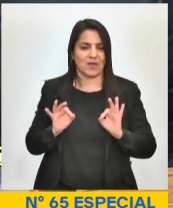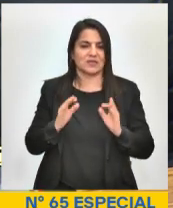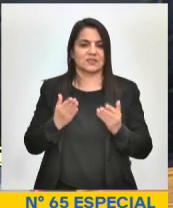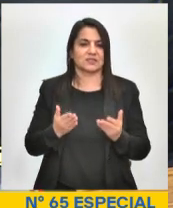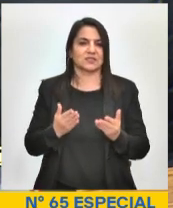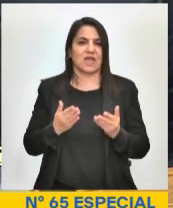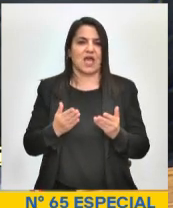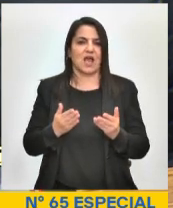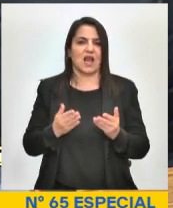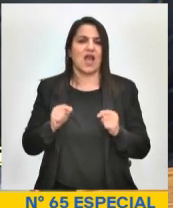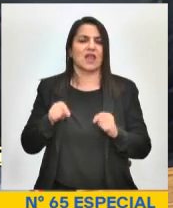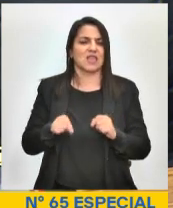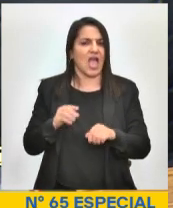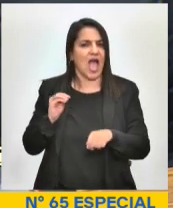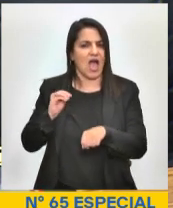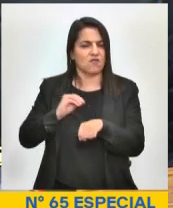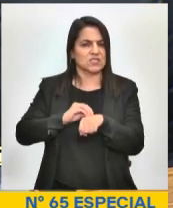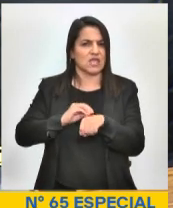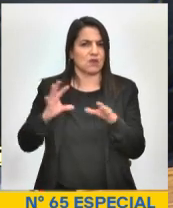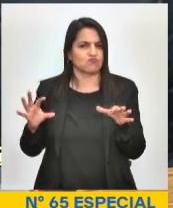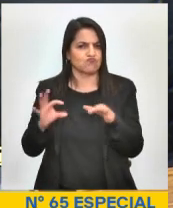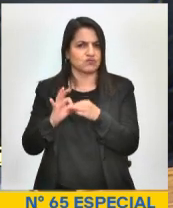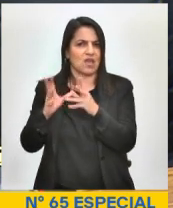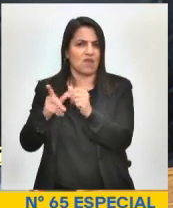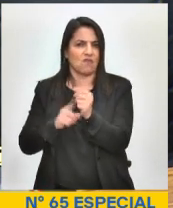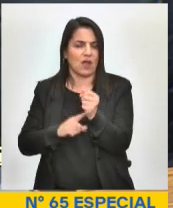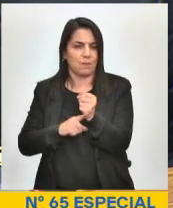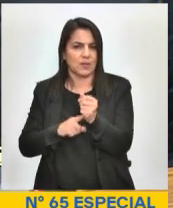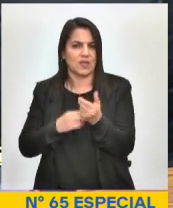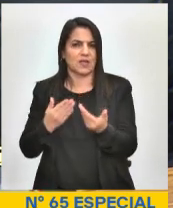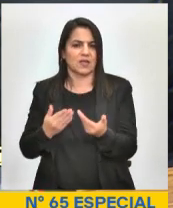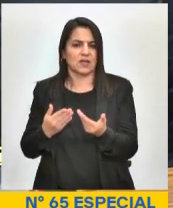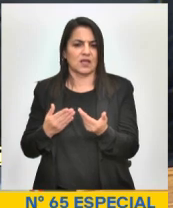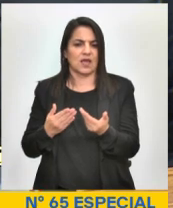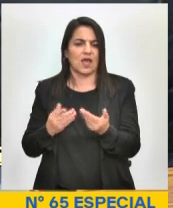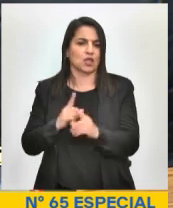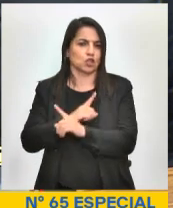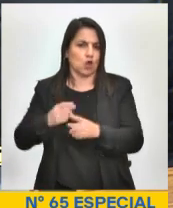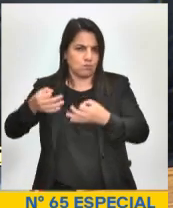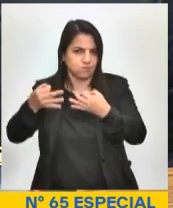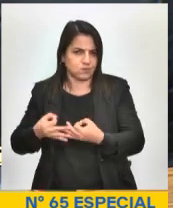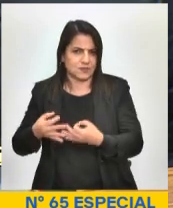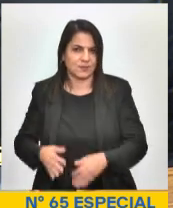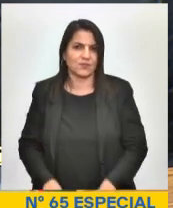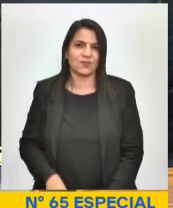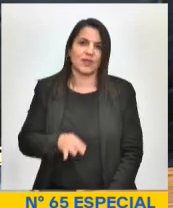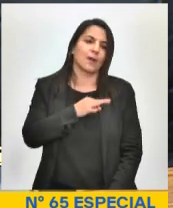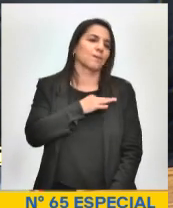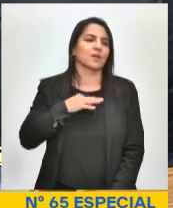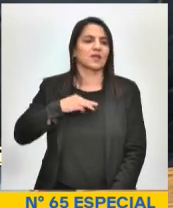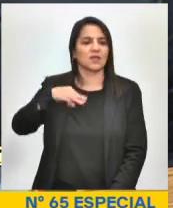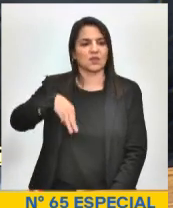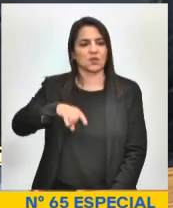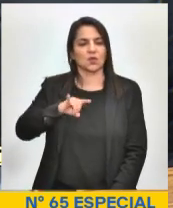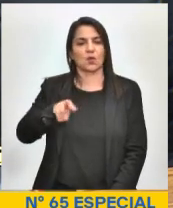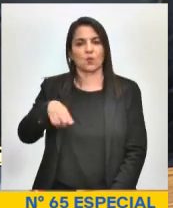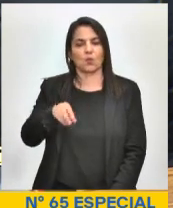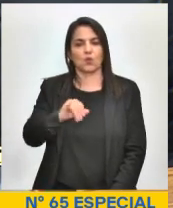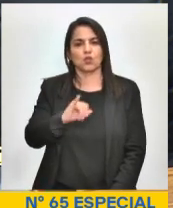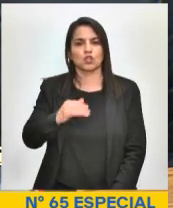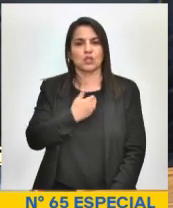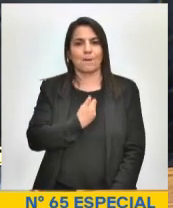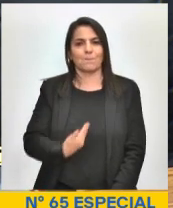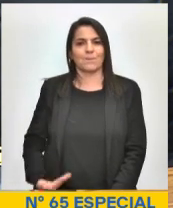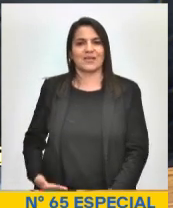razón del parentesco o trato preferencial sobre su propia familia no corresponde. El ministro Muñoz fue presidente de la Corte